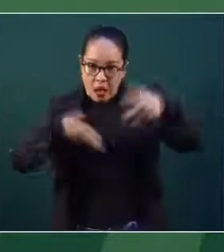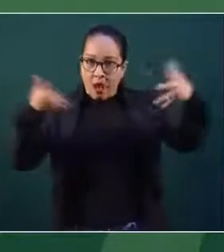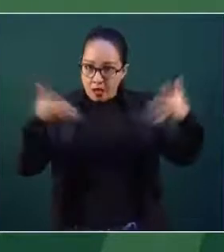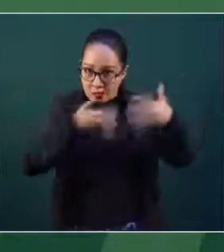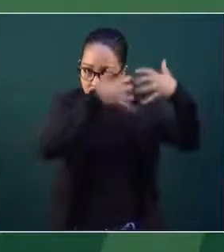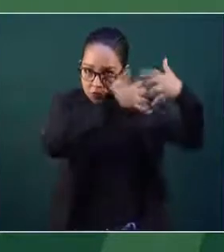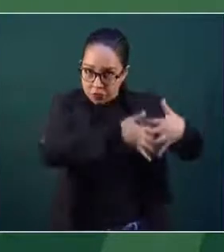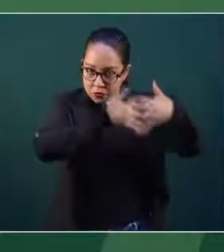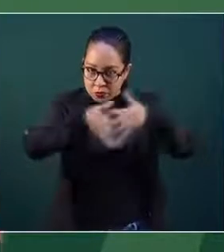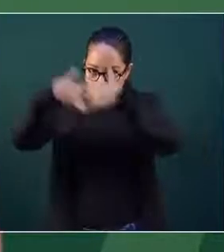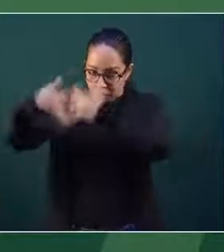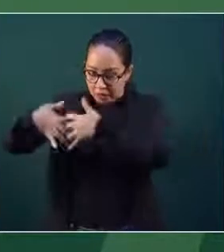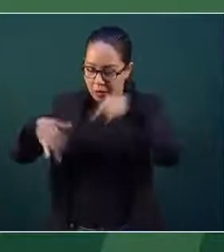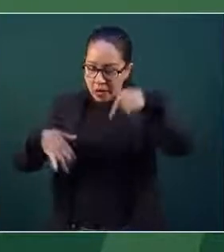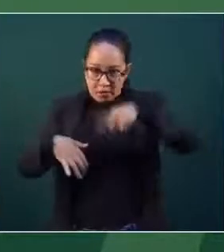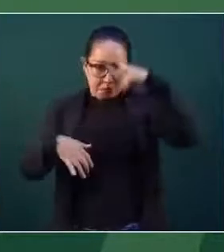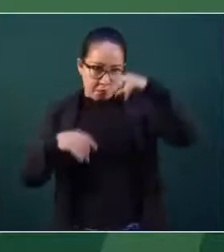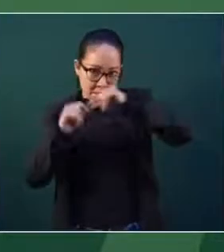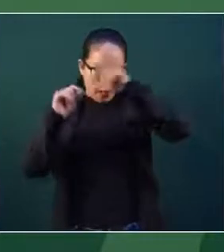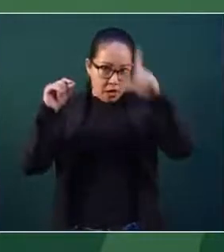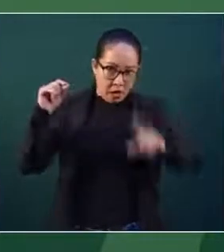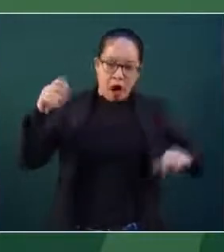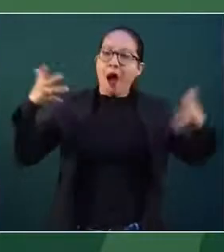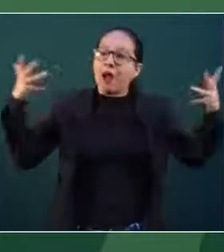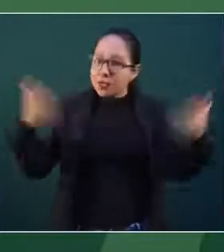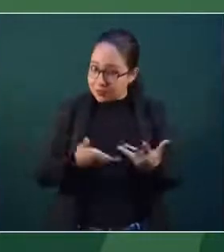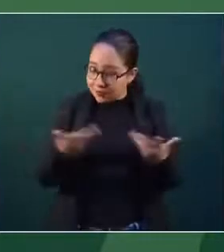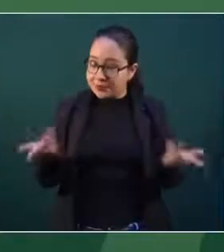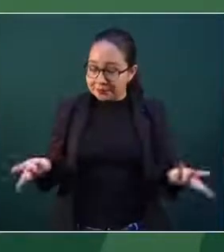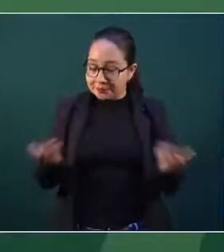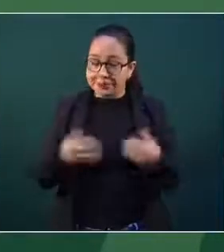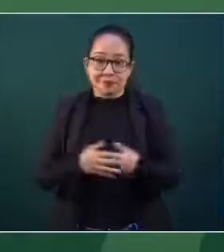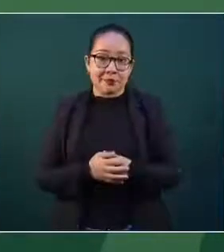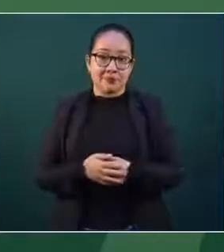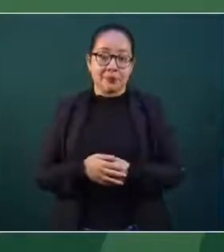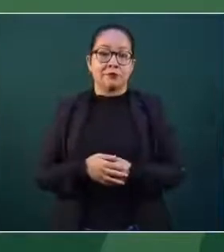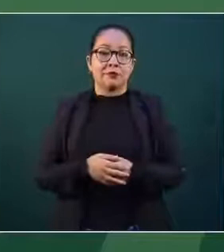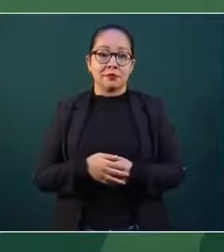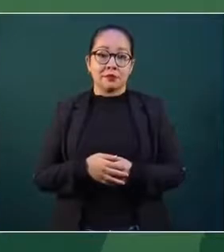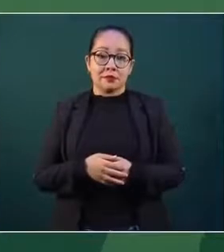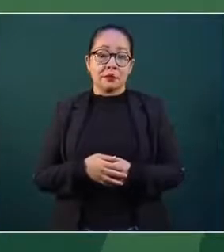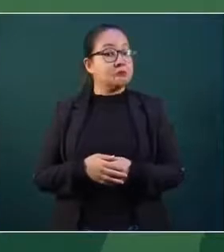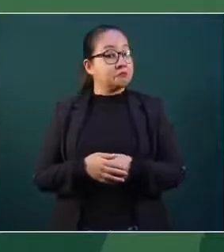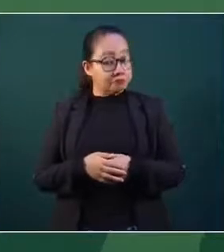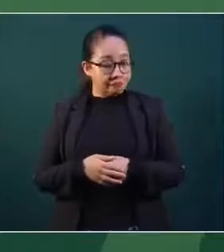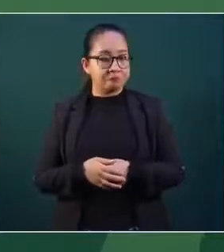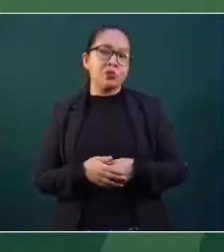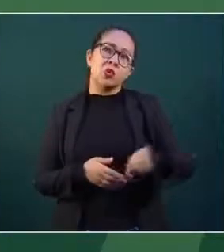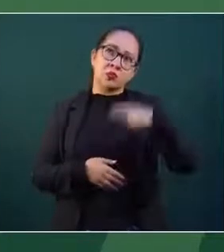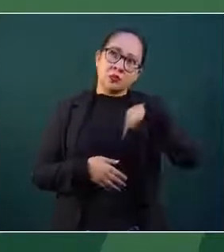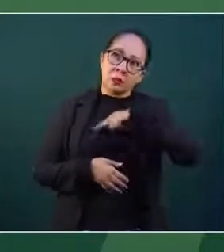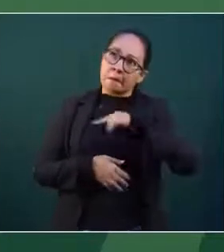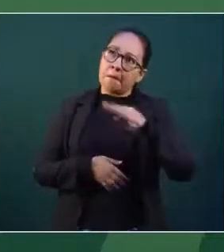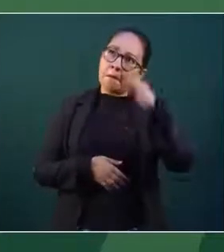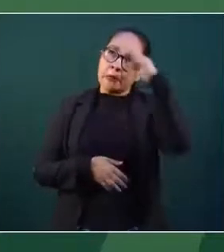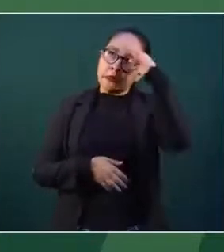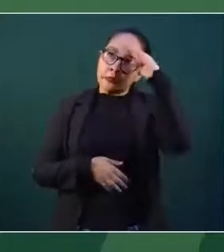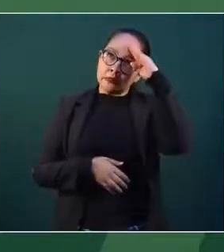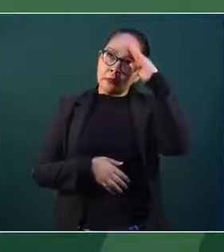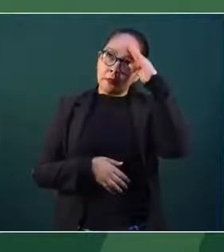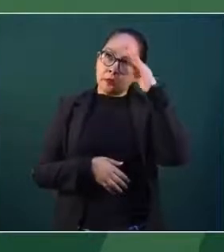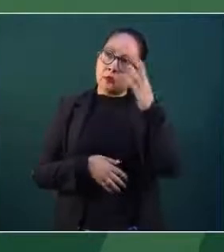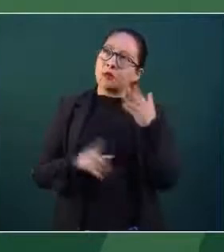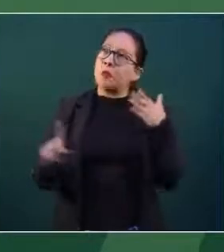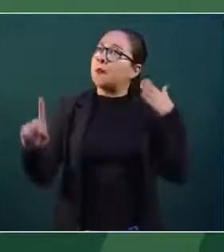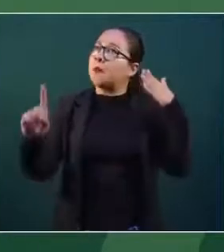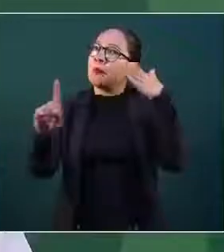están produciendo en nuestro país. Entonces, sí pensamos que vamos a cumplir con el propósito de